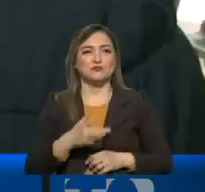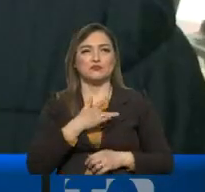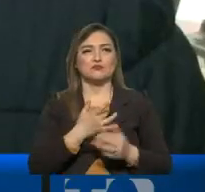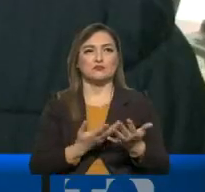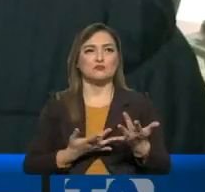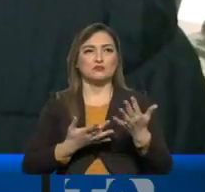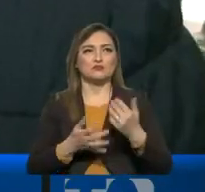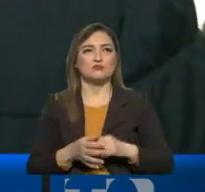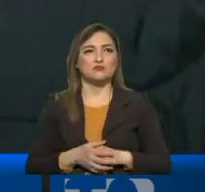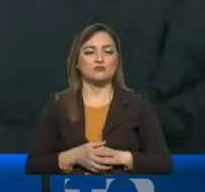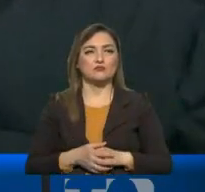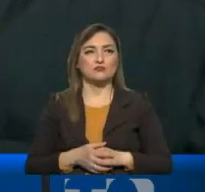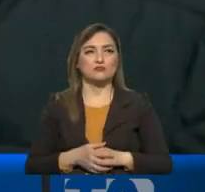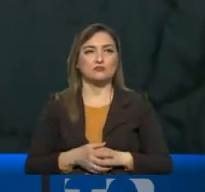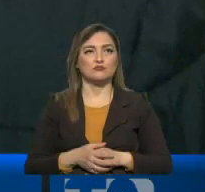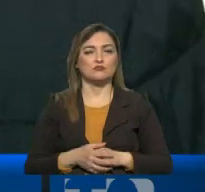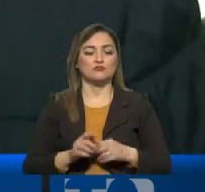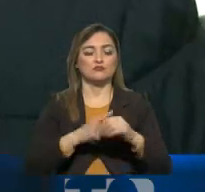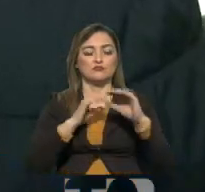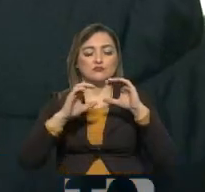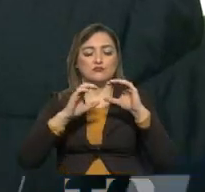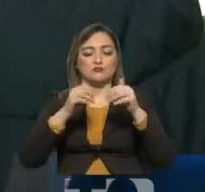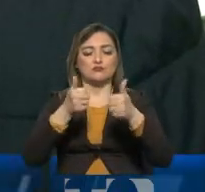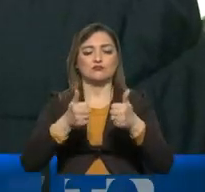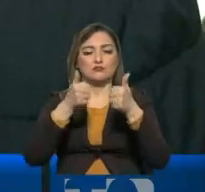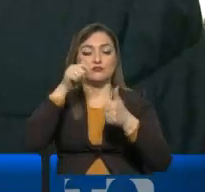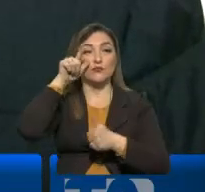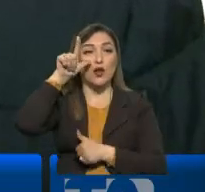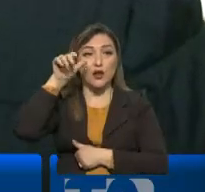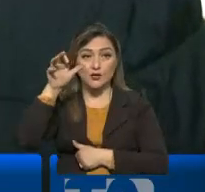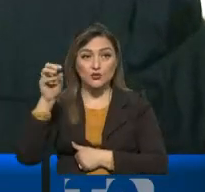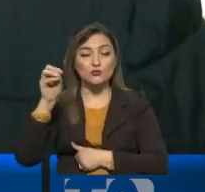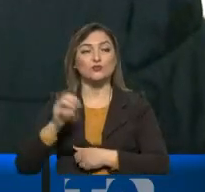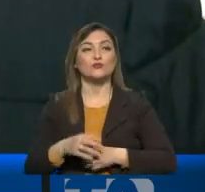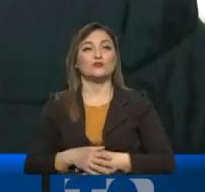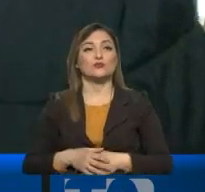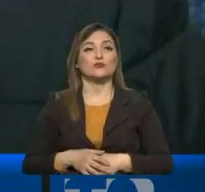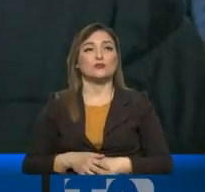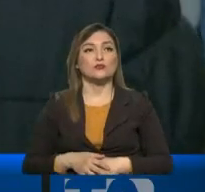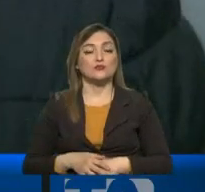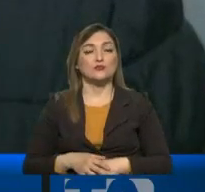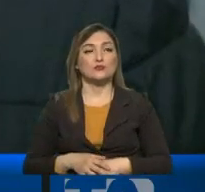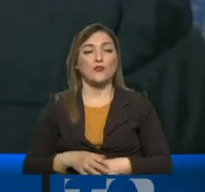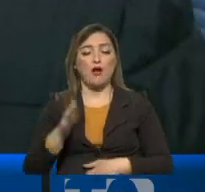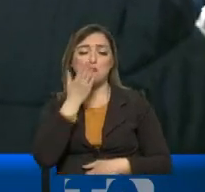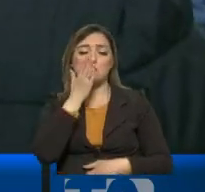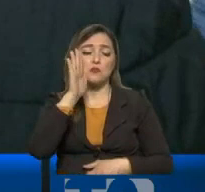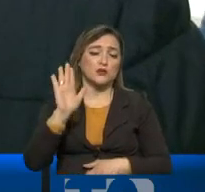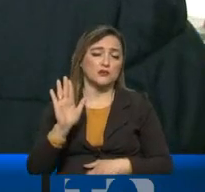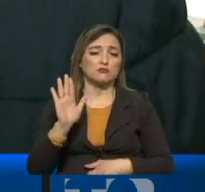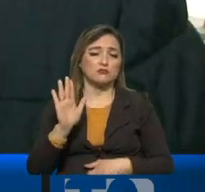esperanza. Tuvimos un conversatorio primero con el candidato Guillermo Lasso y nos prometió reactivar